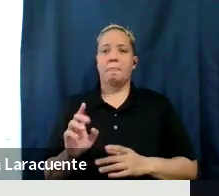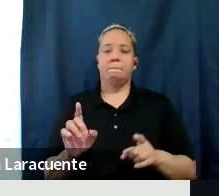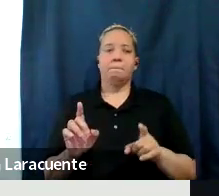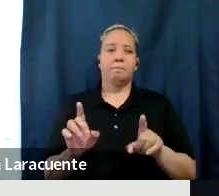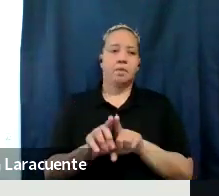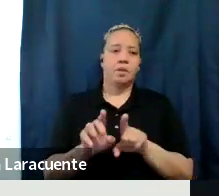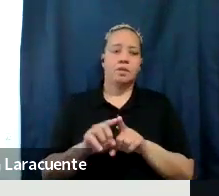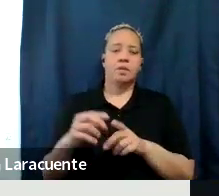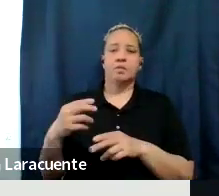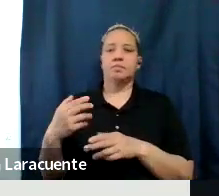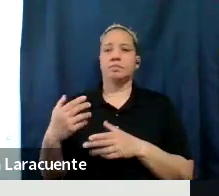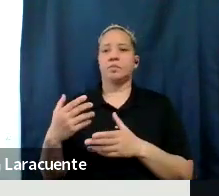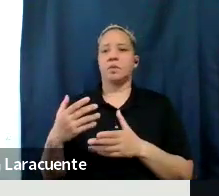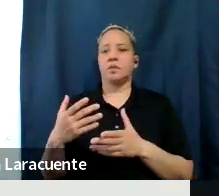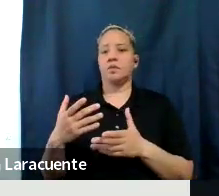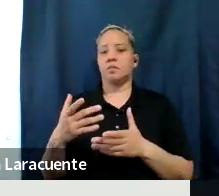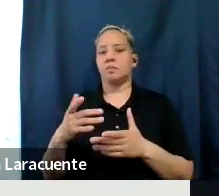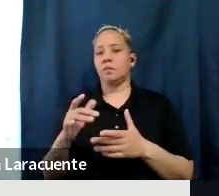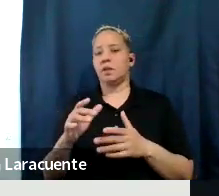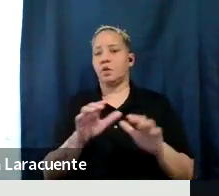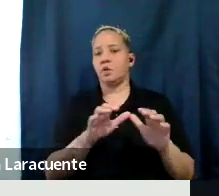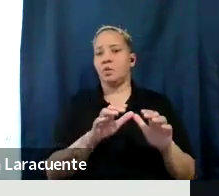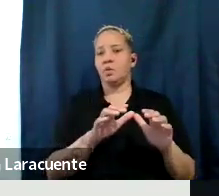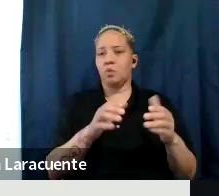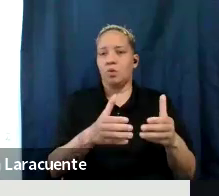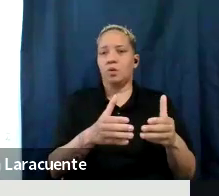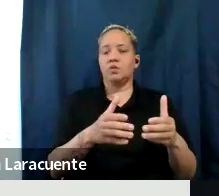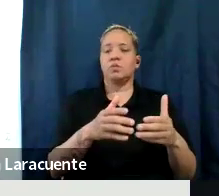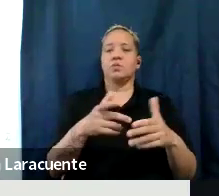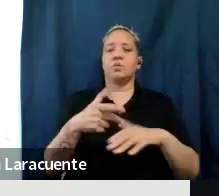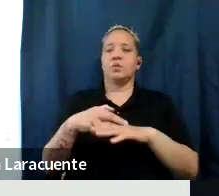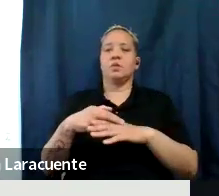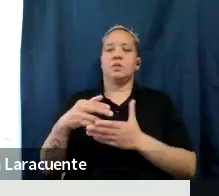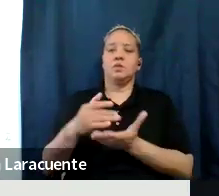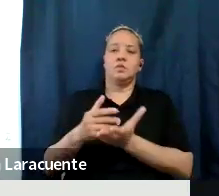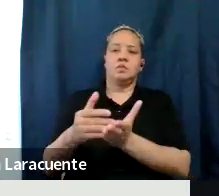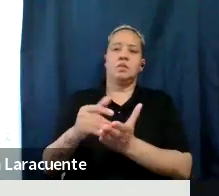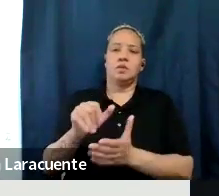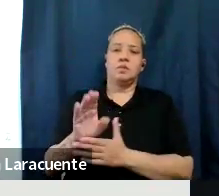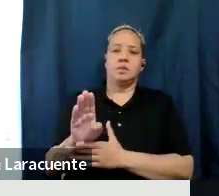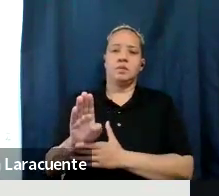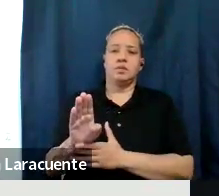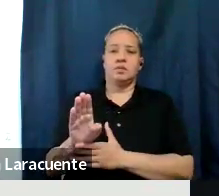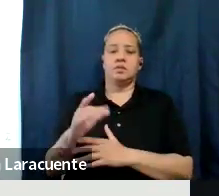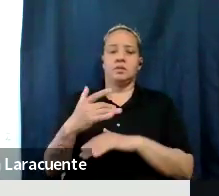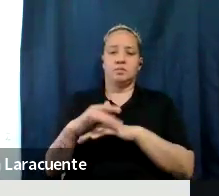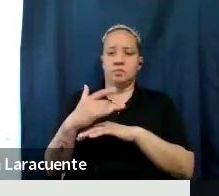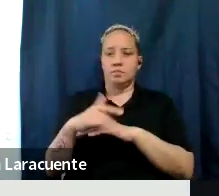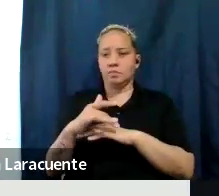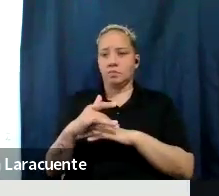huellas registradas en colección puertorriqueña, porque los archivos de Jaime Benítez están